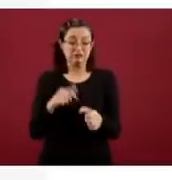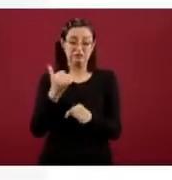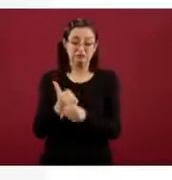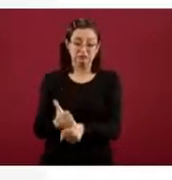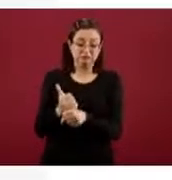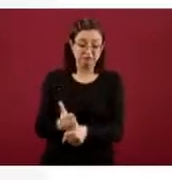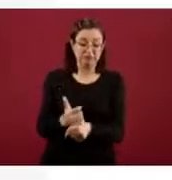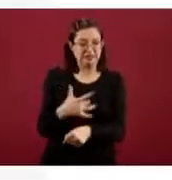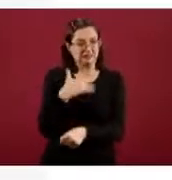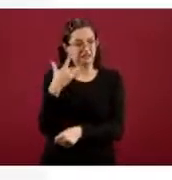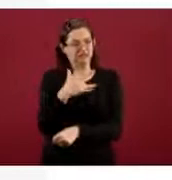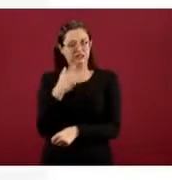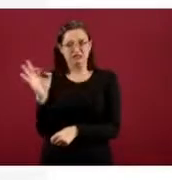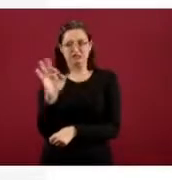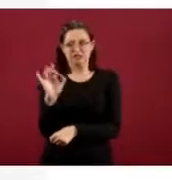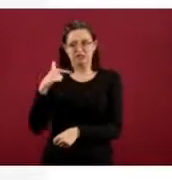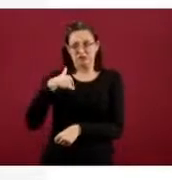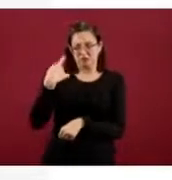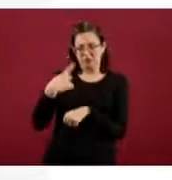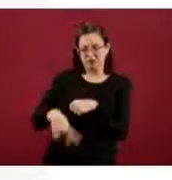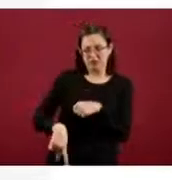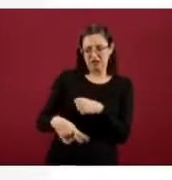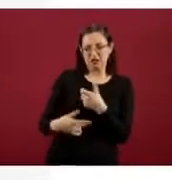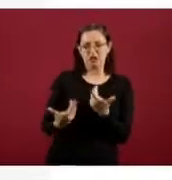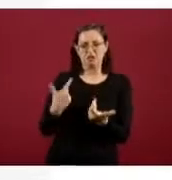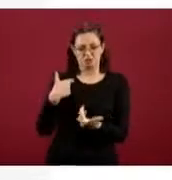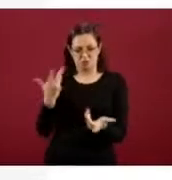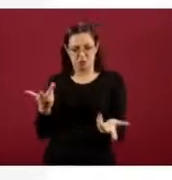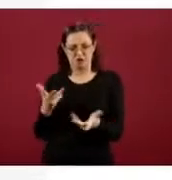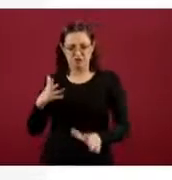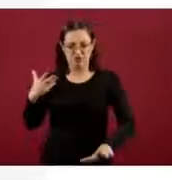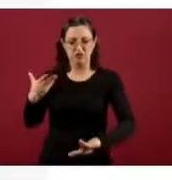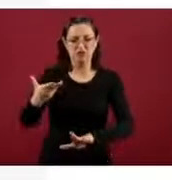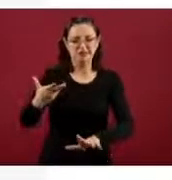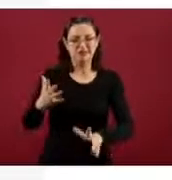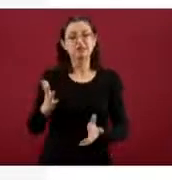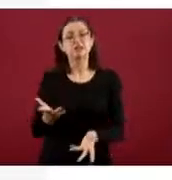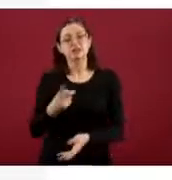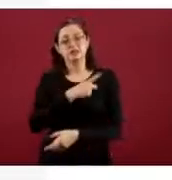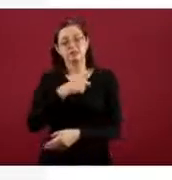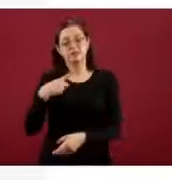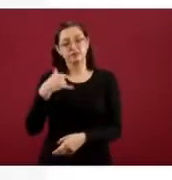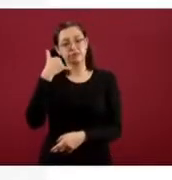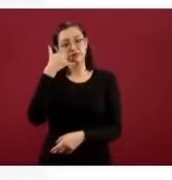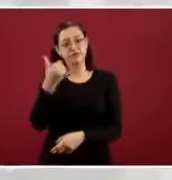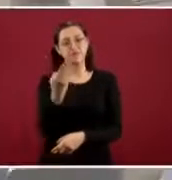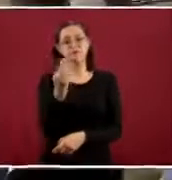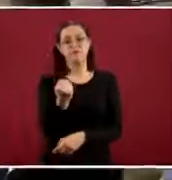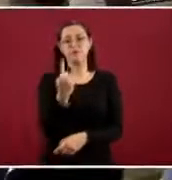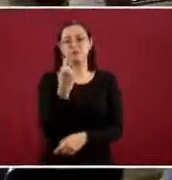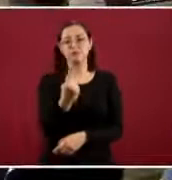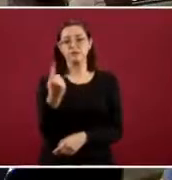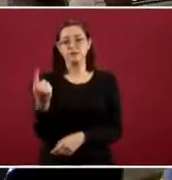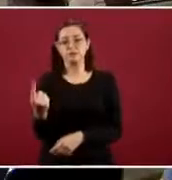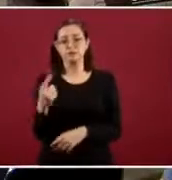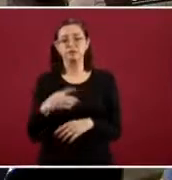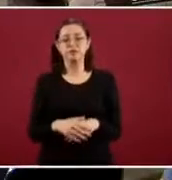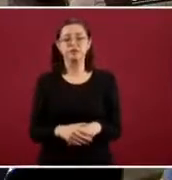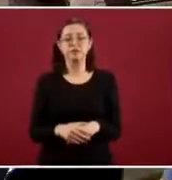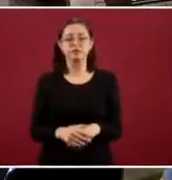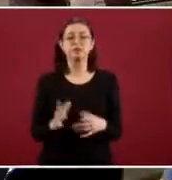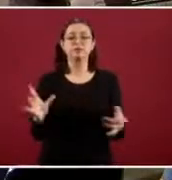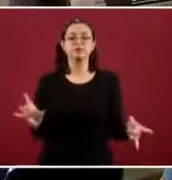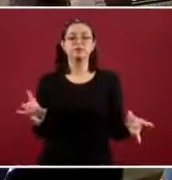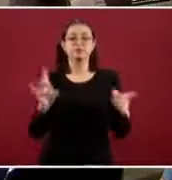o quien se sienta que puede ser victimario de este tipo de situación, les pedimos que llamen al 911. 911 ahora está